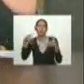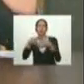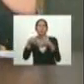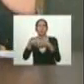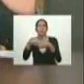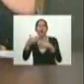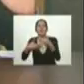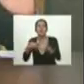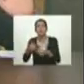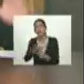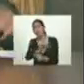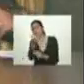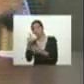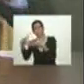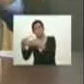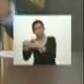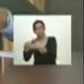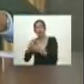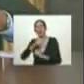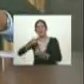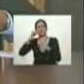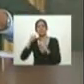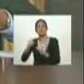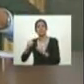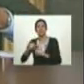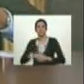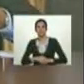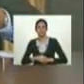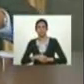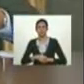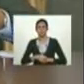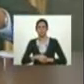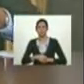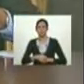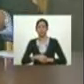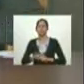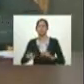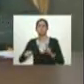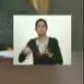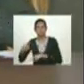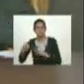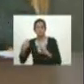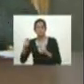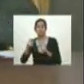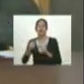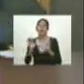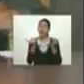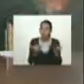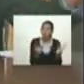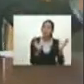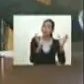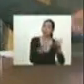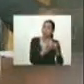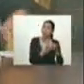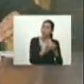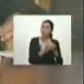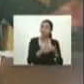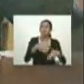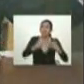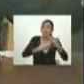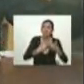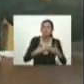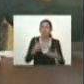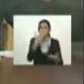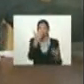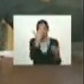aquel frente es de resistencia y para recomponerlo en una contraofensiva este frente es frente de avance el frente social